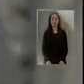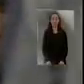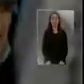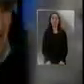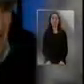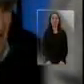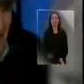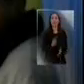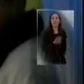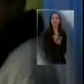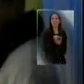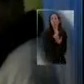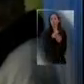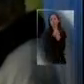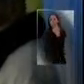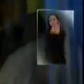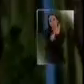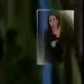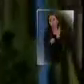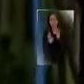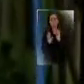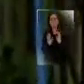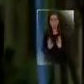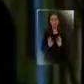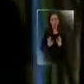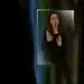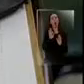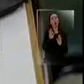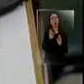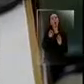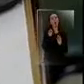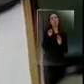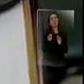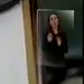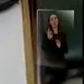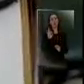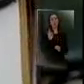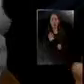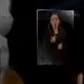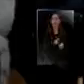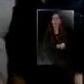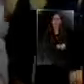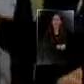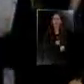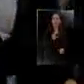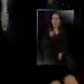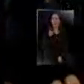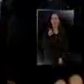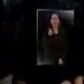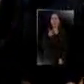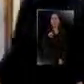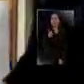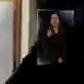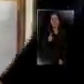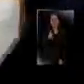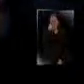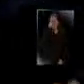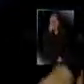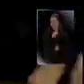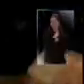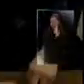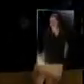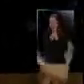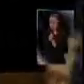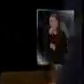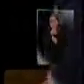Las mediciones de los otros voluntarios muestran un estancamiento o una leve baja en su glicemia, pero deben tomarse en serio el cambio